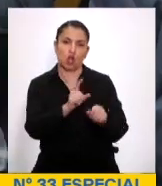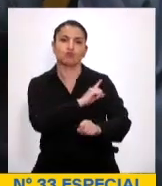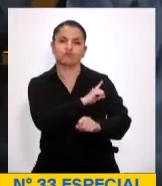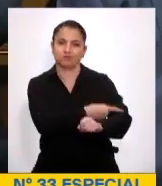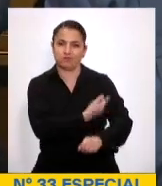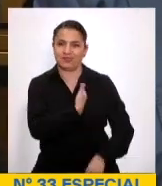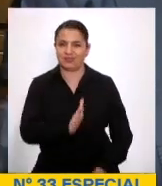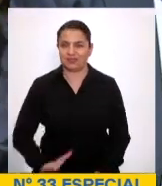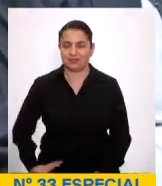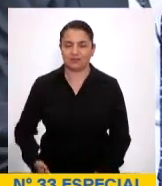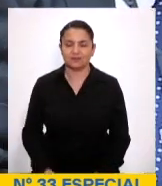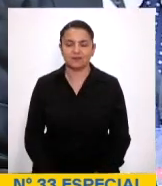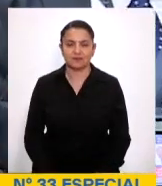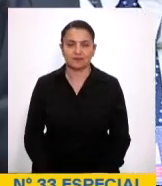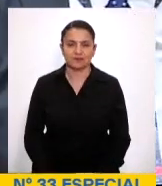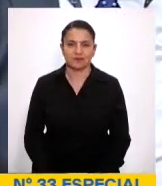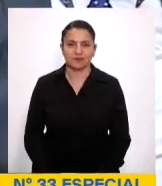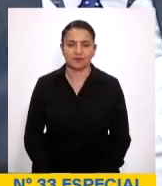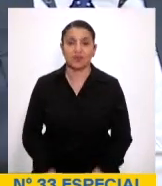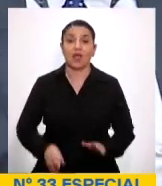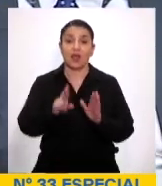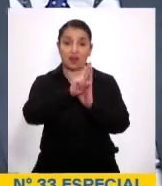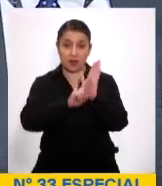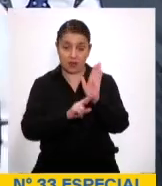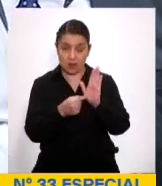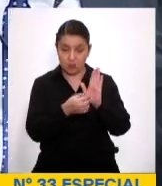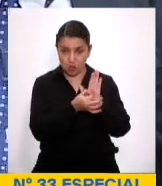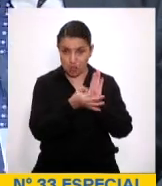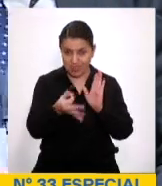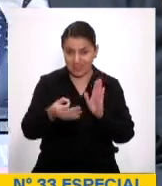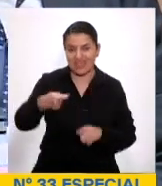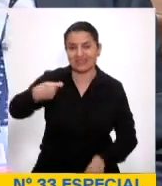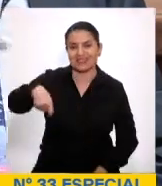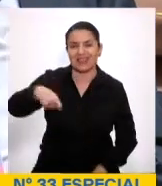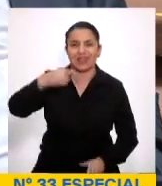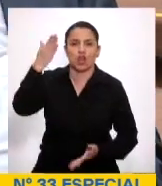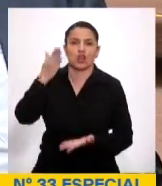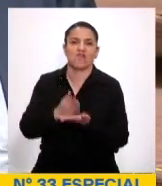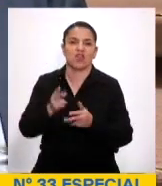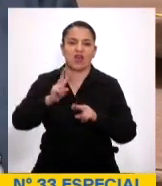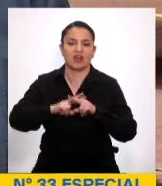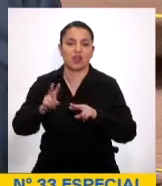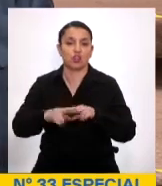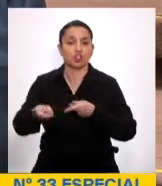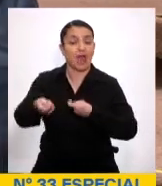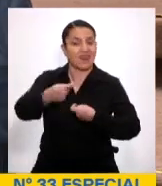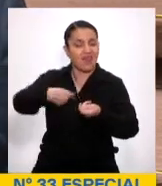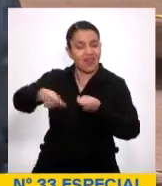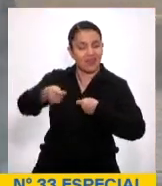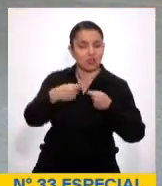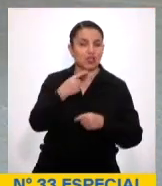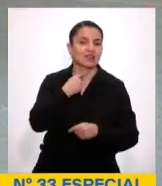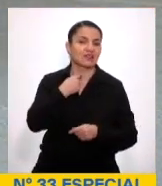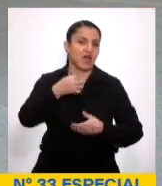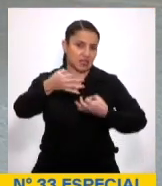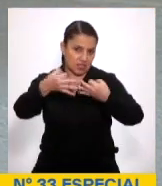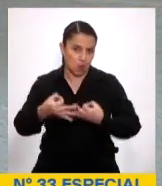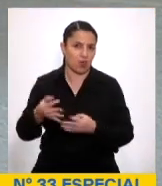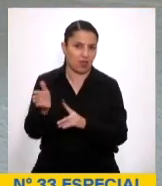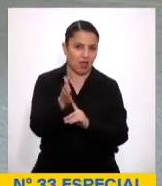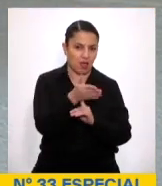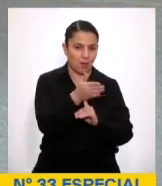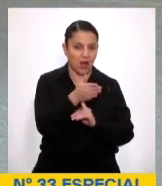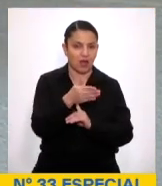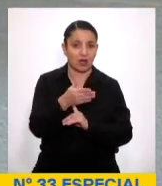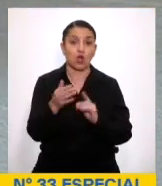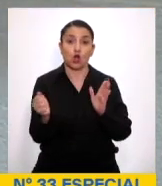ejecutivo señalaba este reglamento que el senado debía resolver en los grandes negocios que interesaran a la seguridad de la patria y